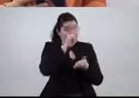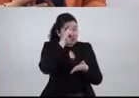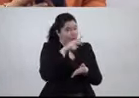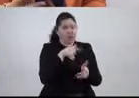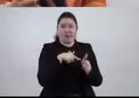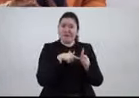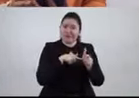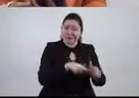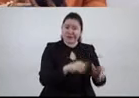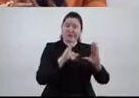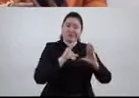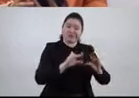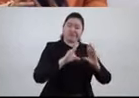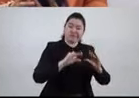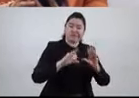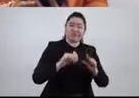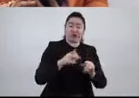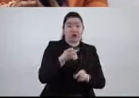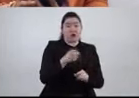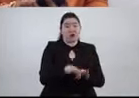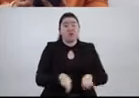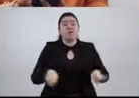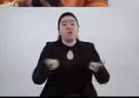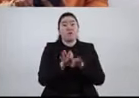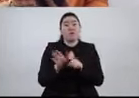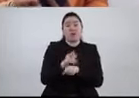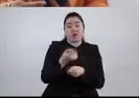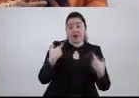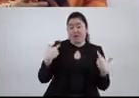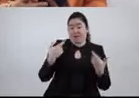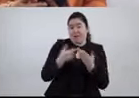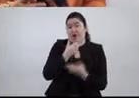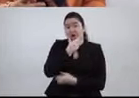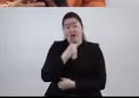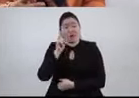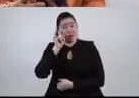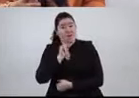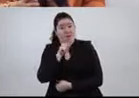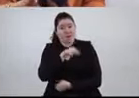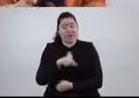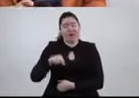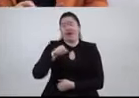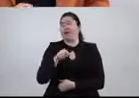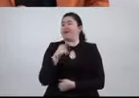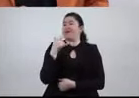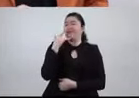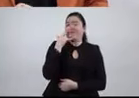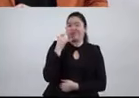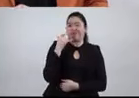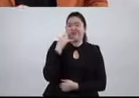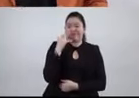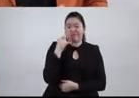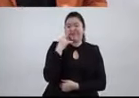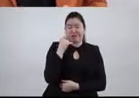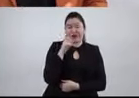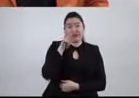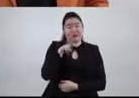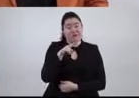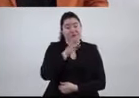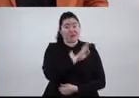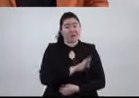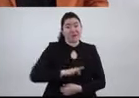el gran tesón, por el compromiso y por el amor a la educación de las maestras y maestros. Muchas felicidades a todas las maestras y maestros de